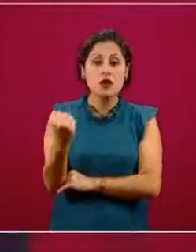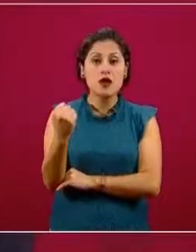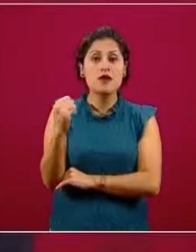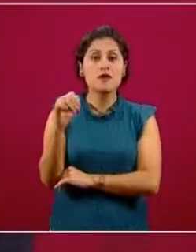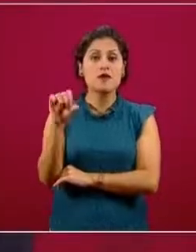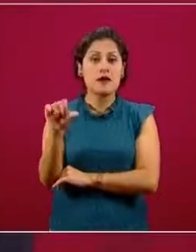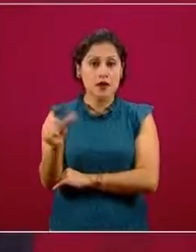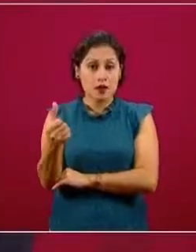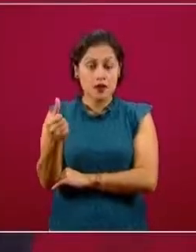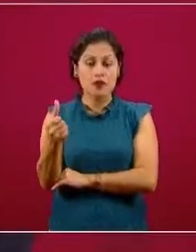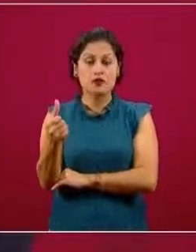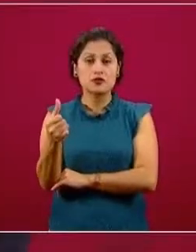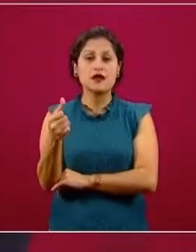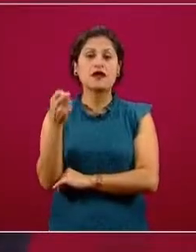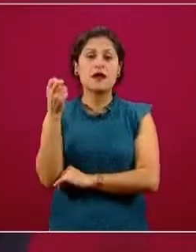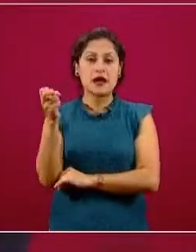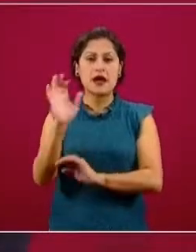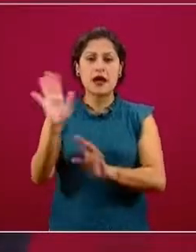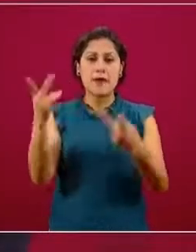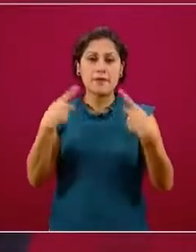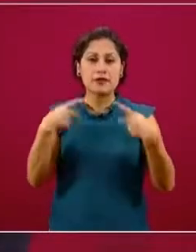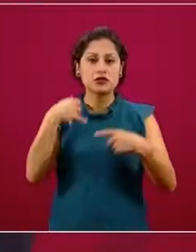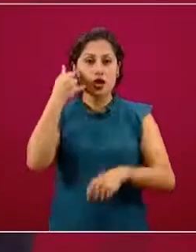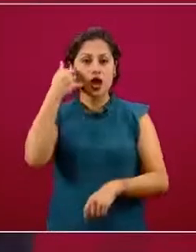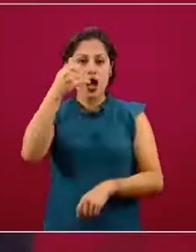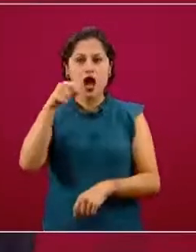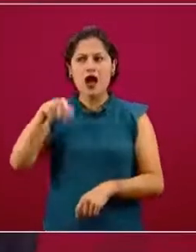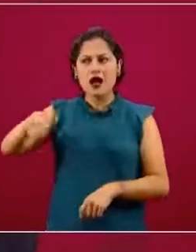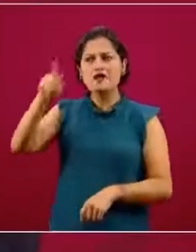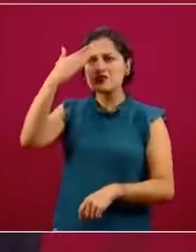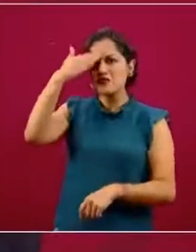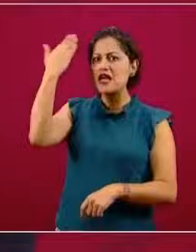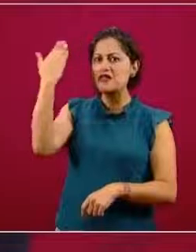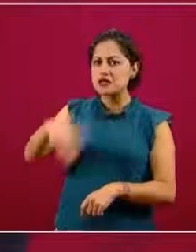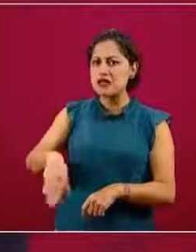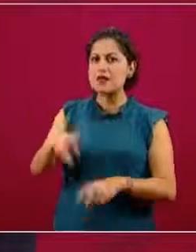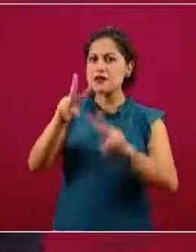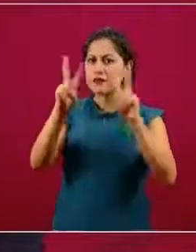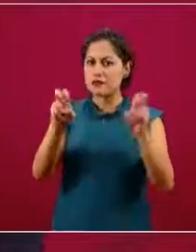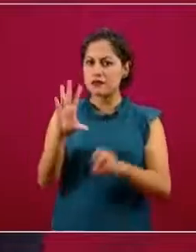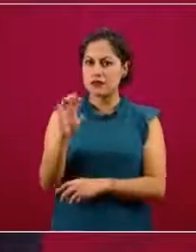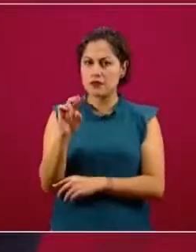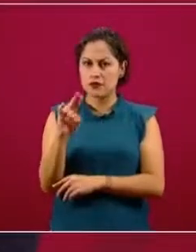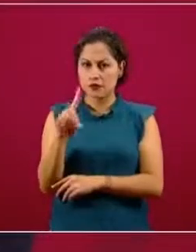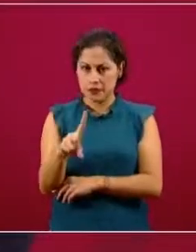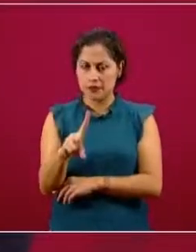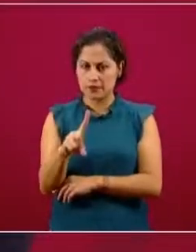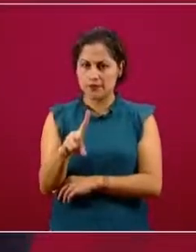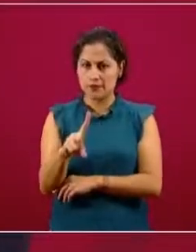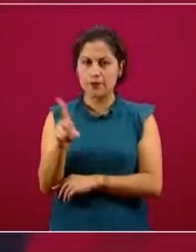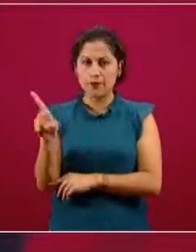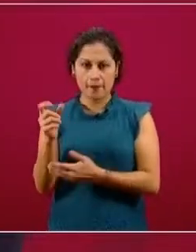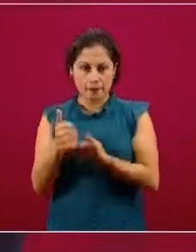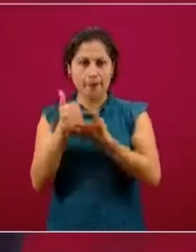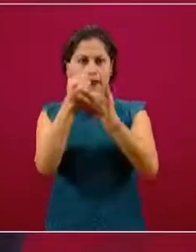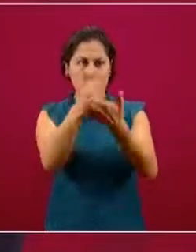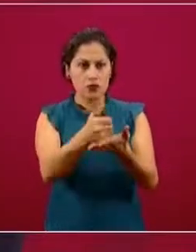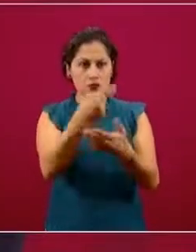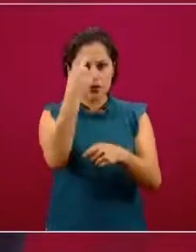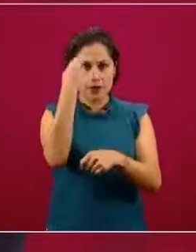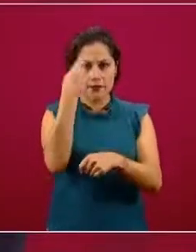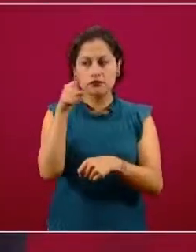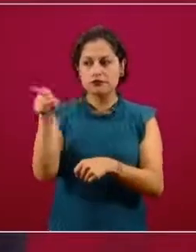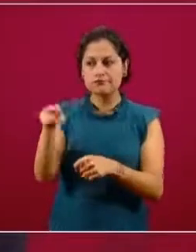para asesorar sobre el tema de COVID y también ayudarle a encontrar precisamente dónde está la unidad de salud